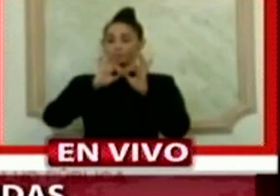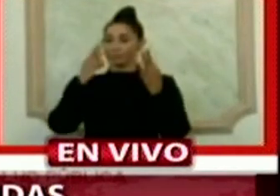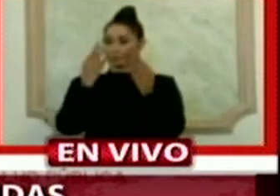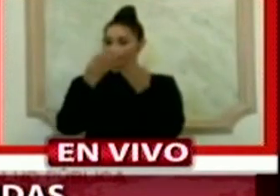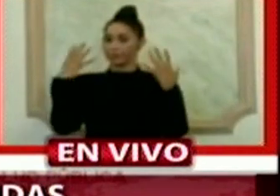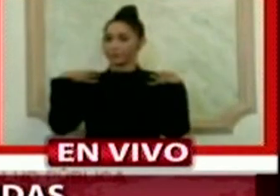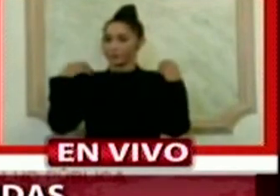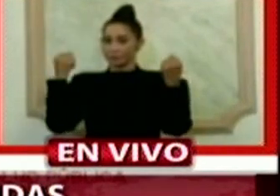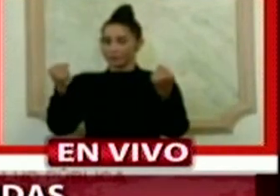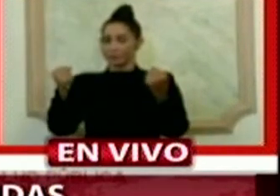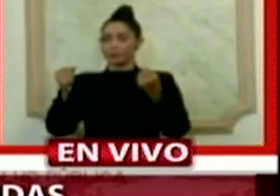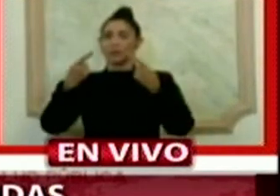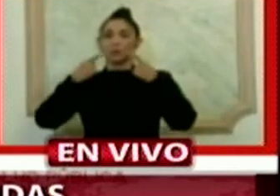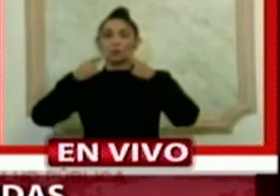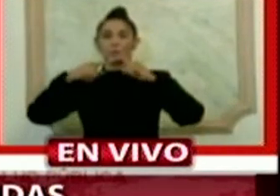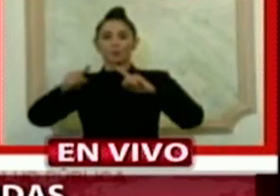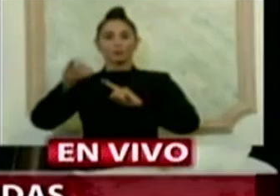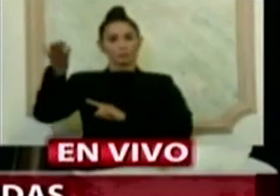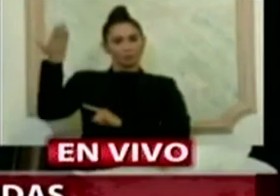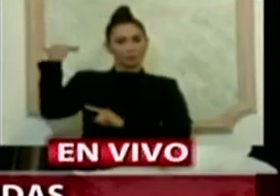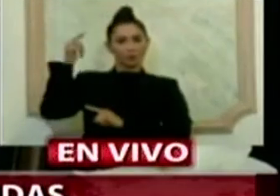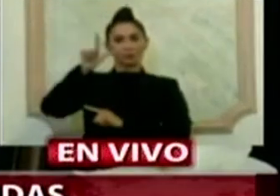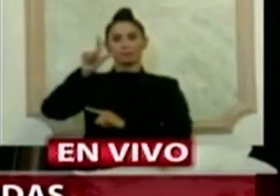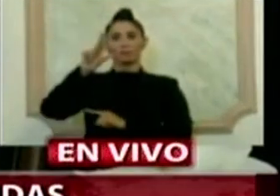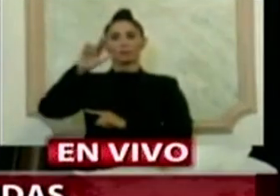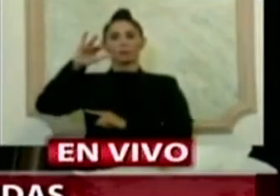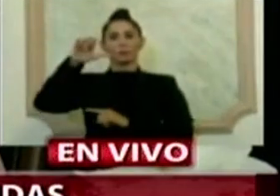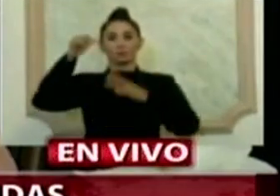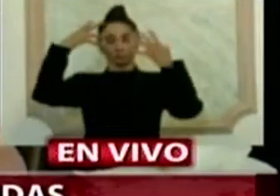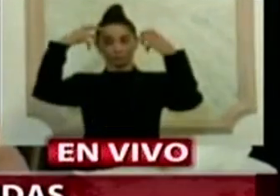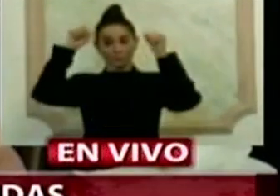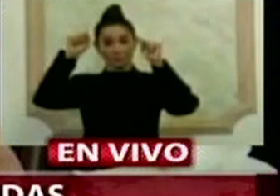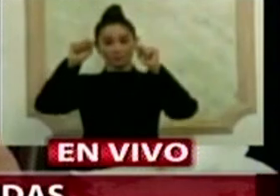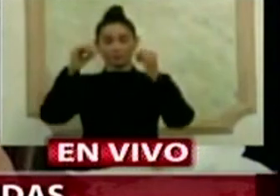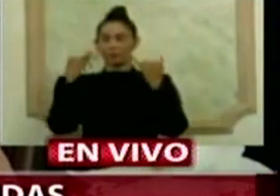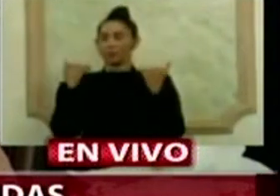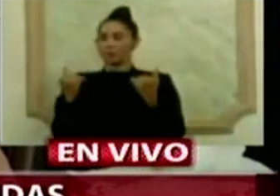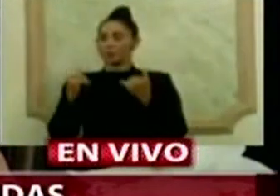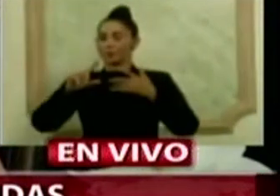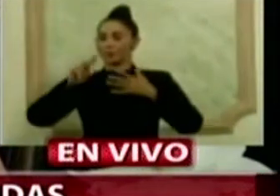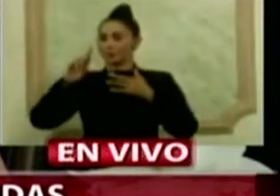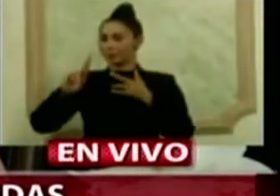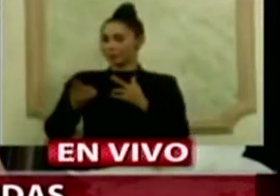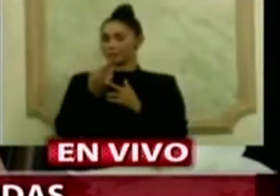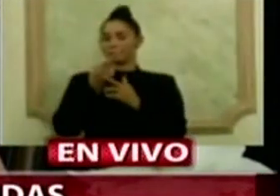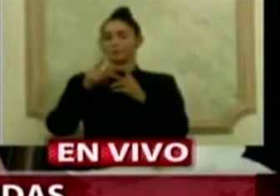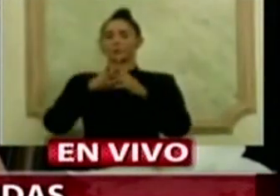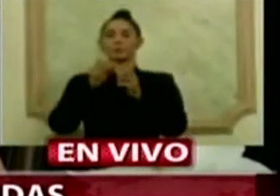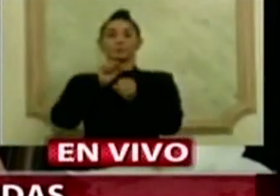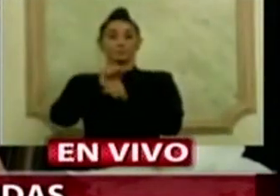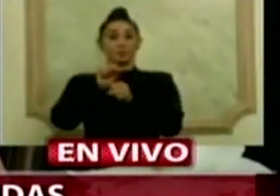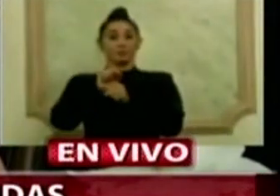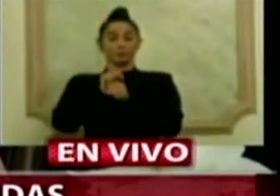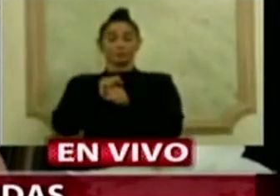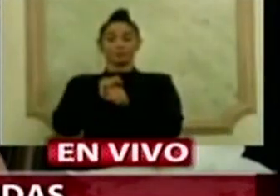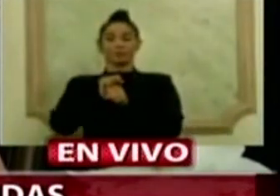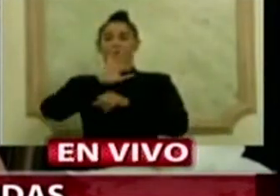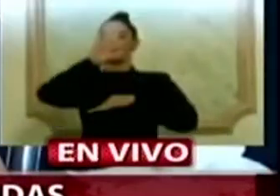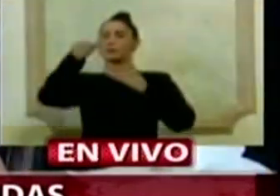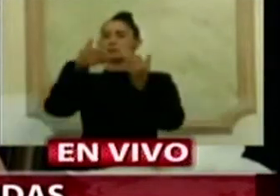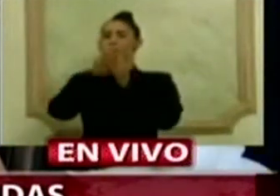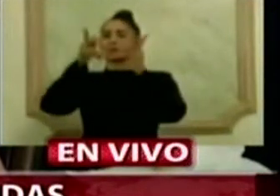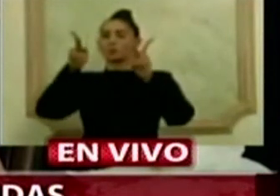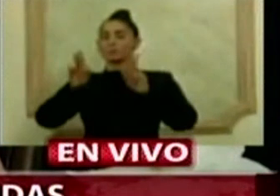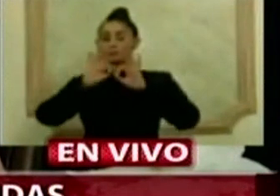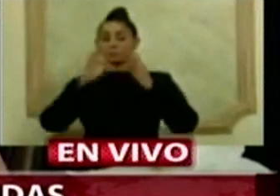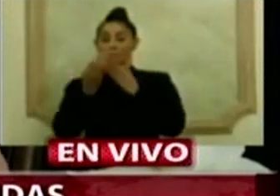presidente Luis Abinader, eso inmediatamente ya se está trabajando para empezar todo el proceso